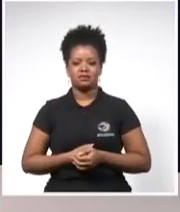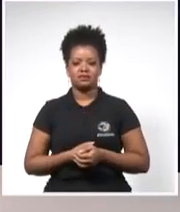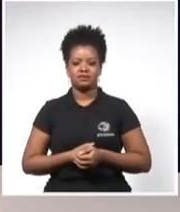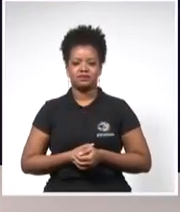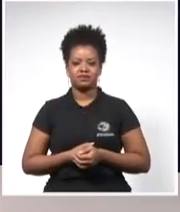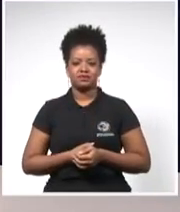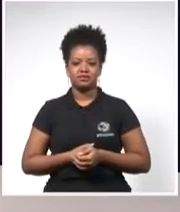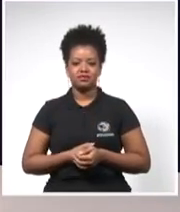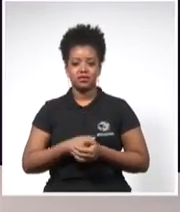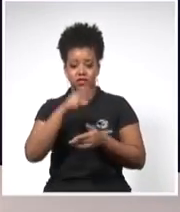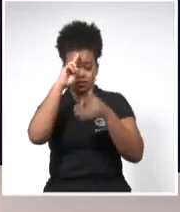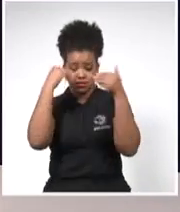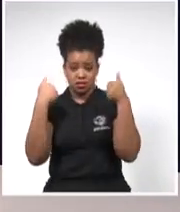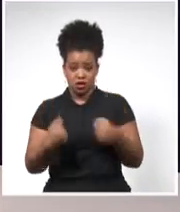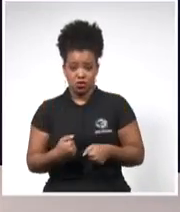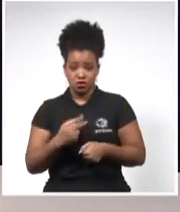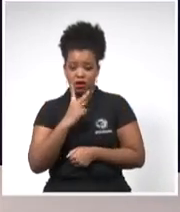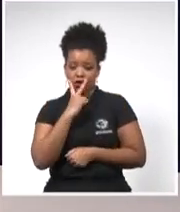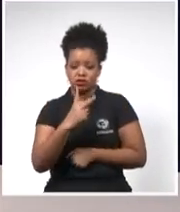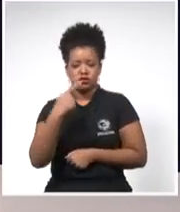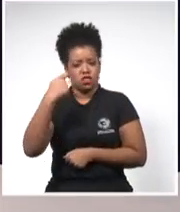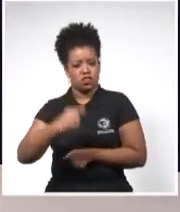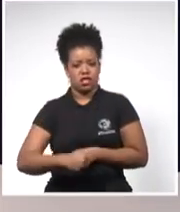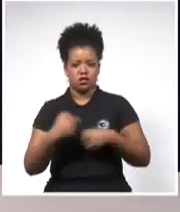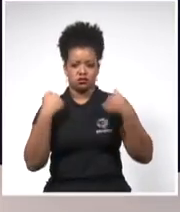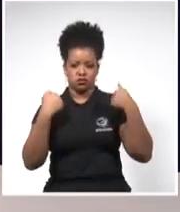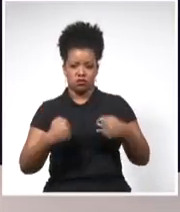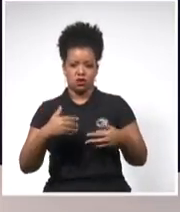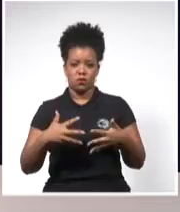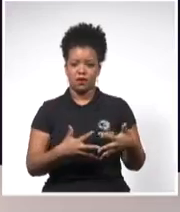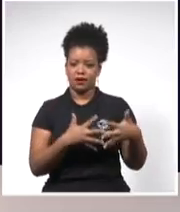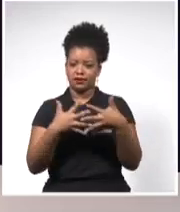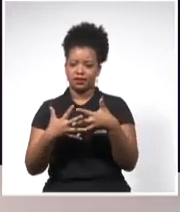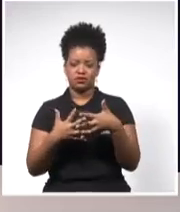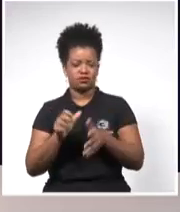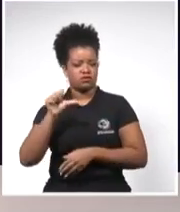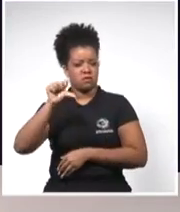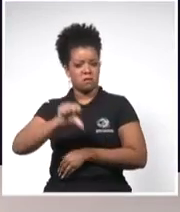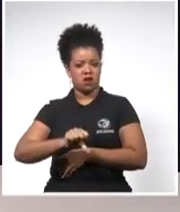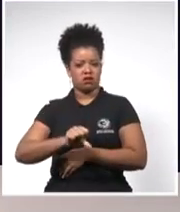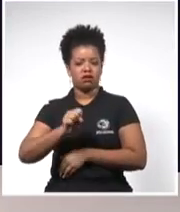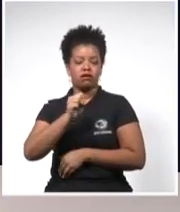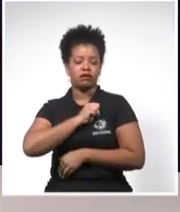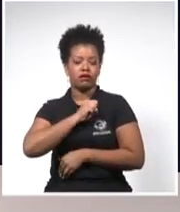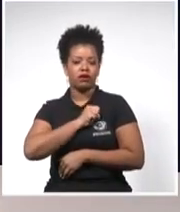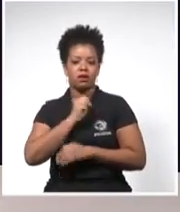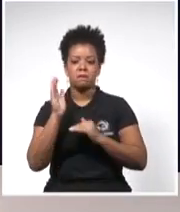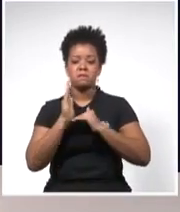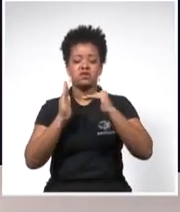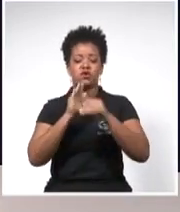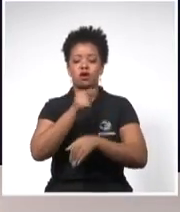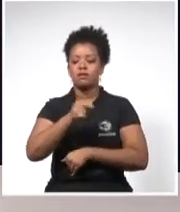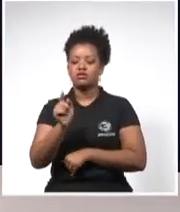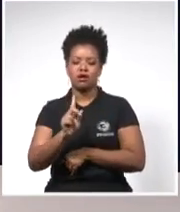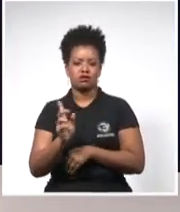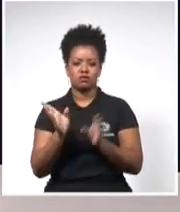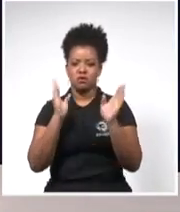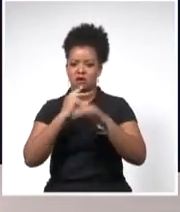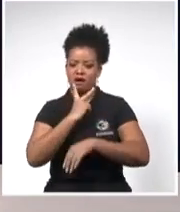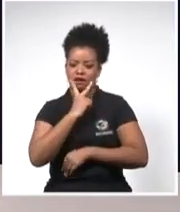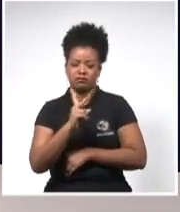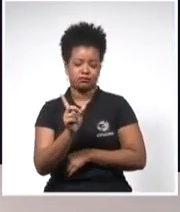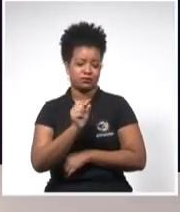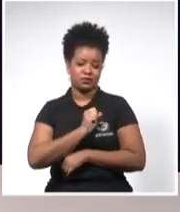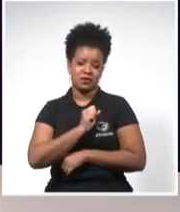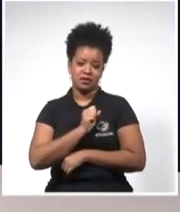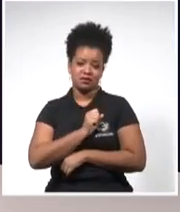humano y Estados Unidos comete un crimen cuando se propone privar a millones de personas de ese derecho inalienable.